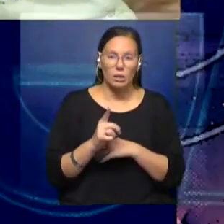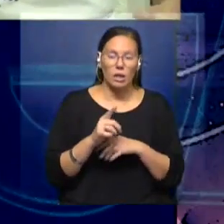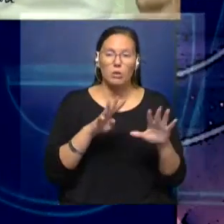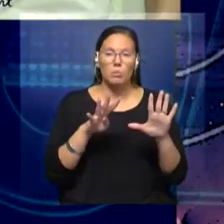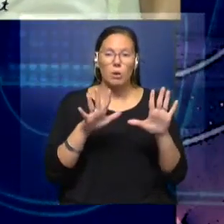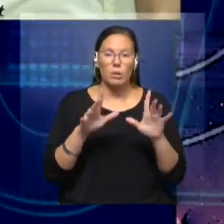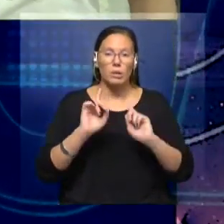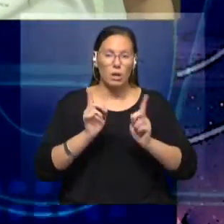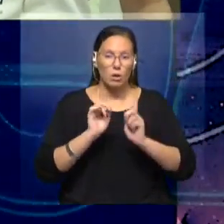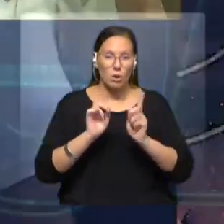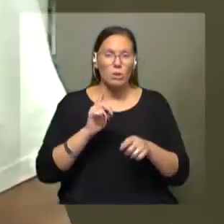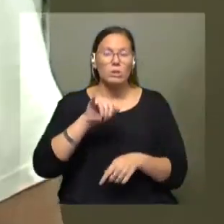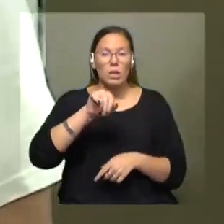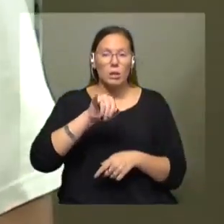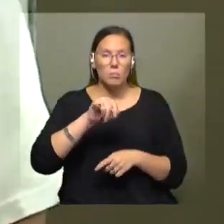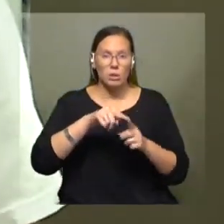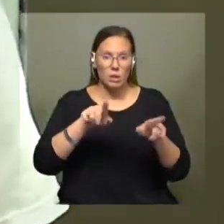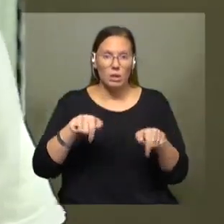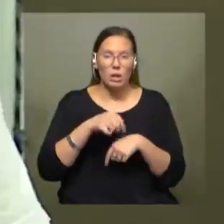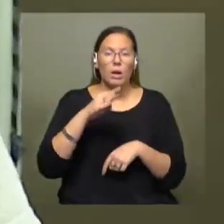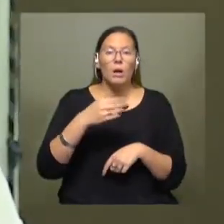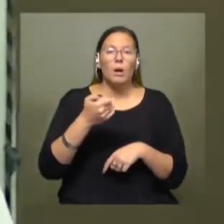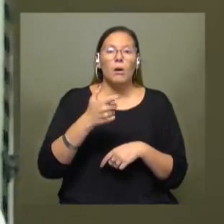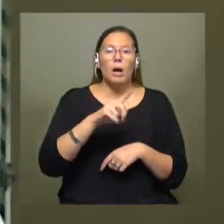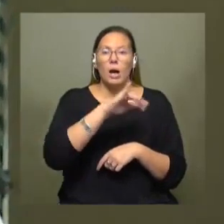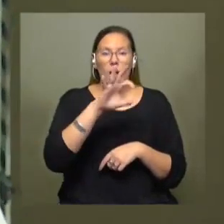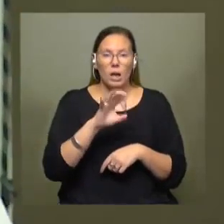9, 10 y 11 de mayo en la sala Hugo Balso,